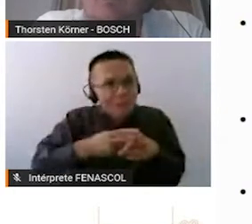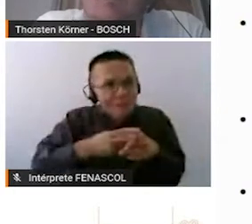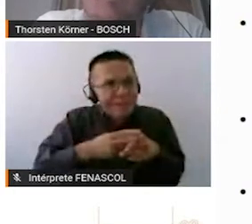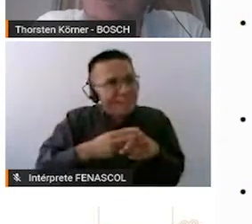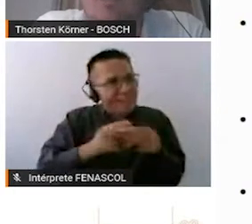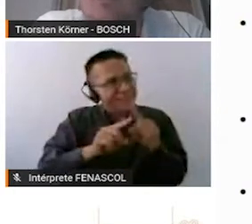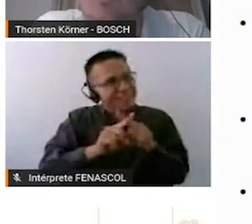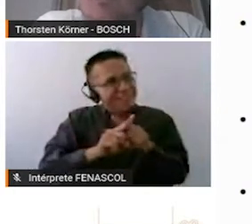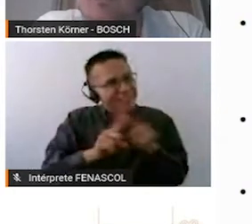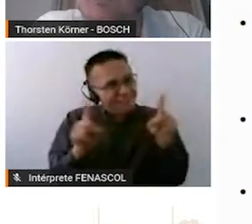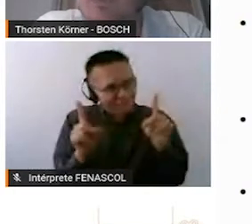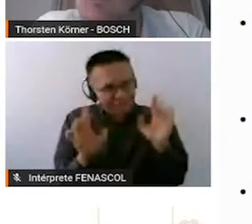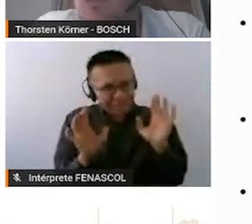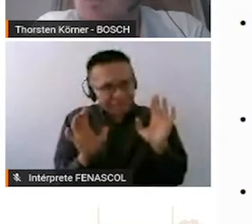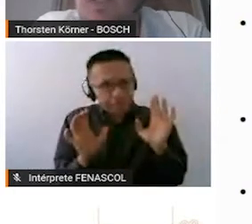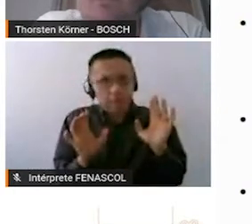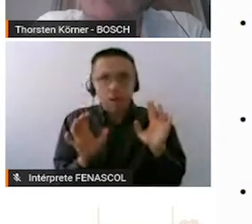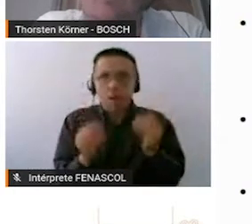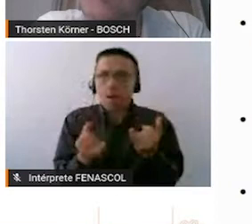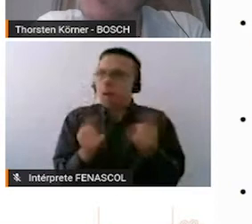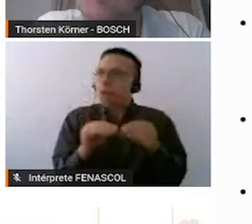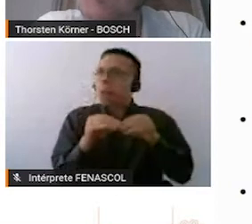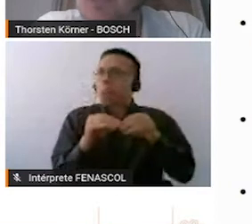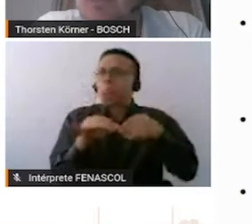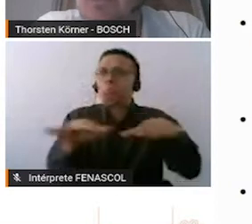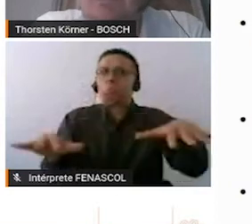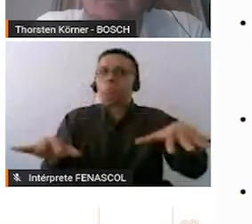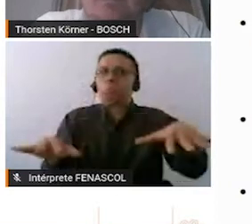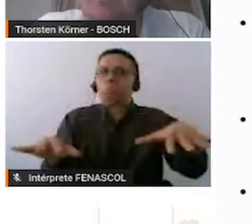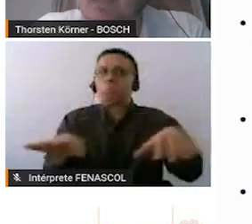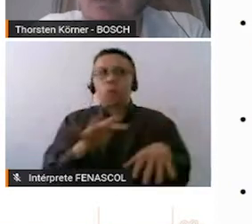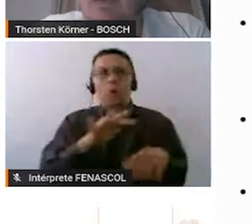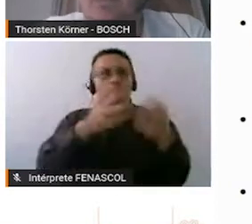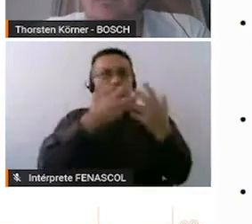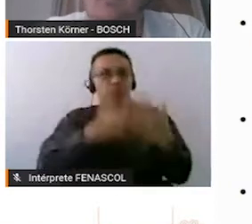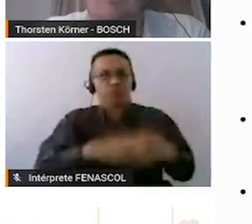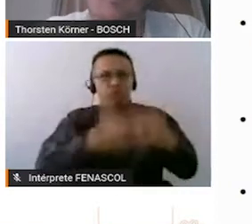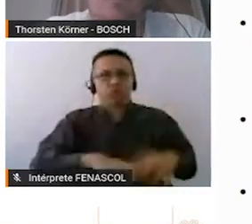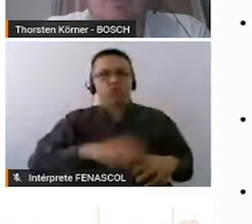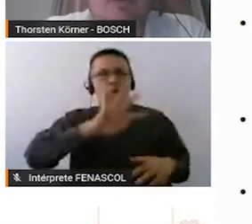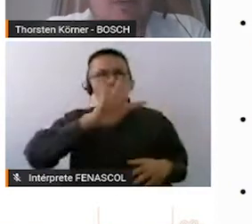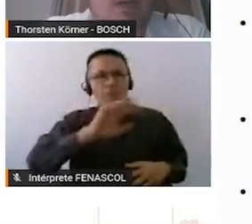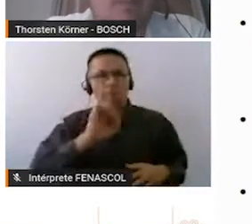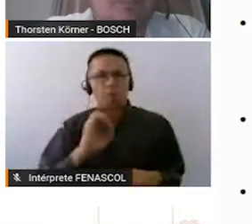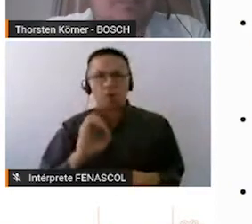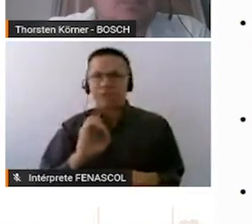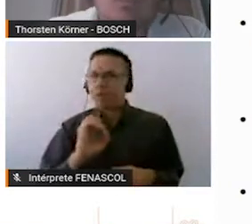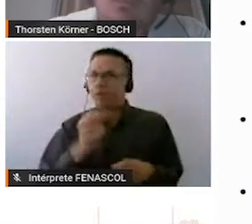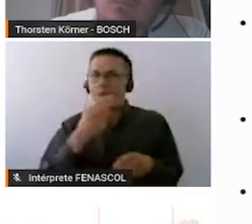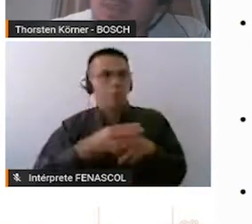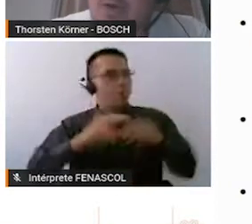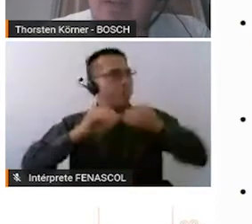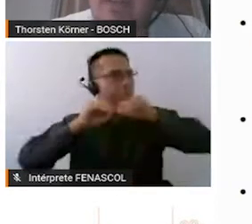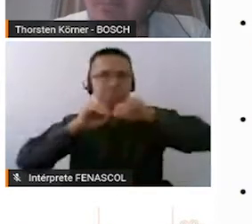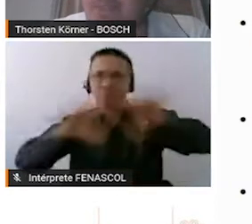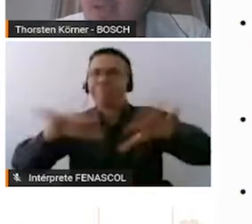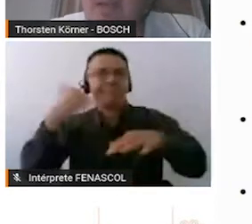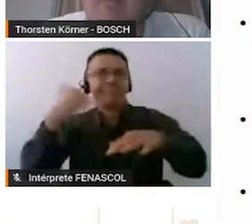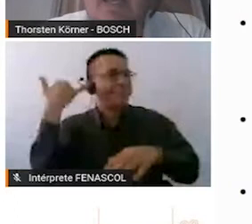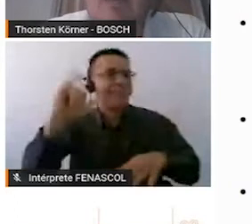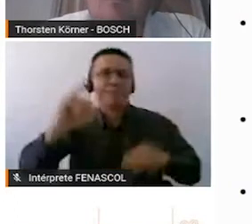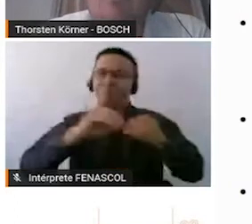el término industria 4.0 o la cuarta revolución industrial es prácticamente universal. Y ahora